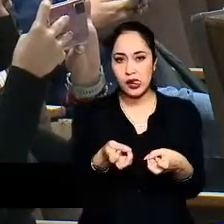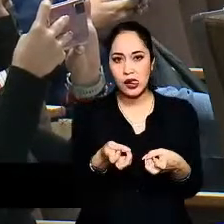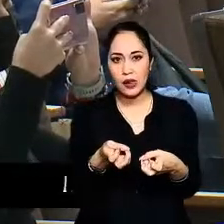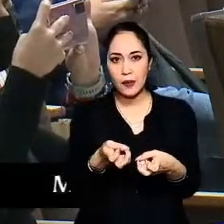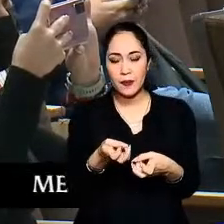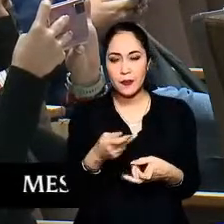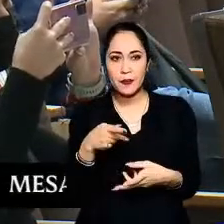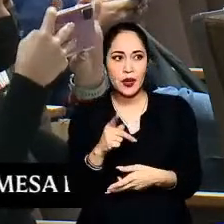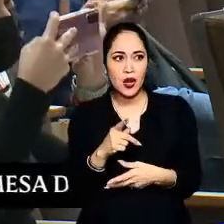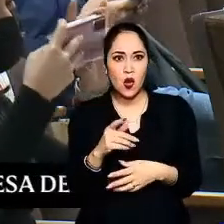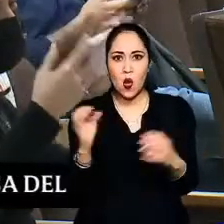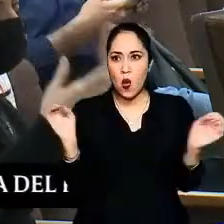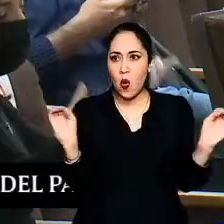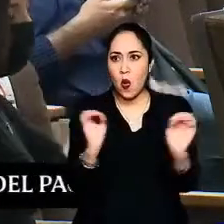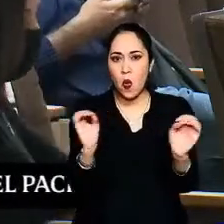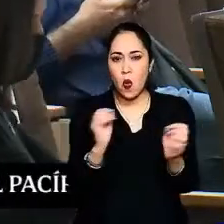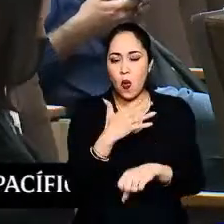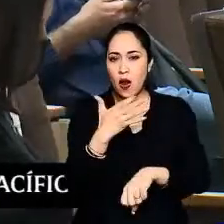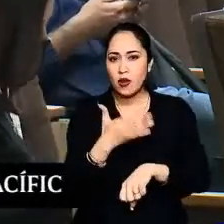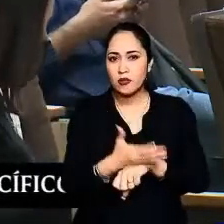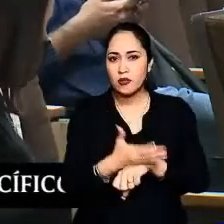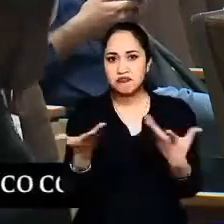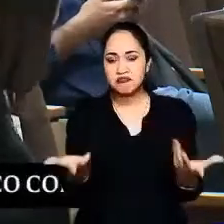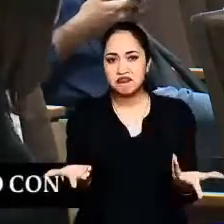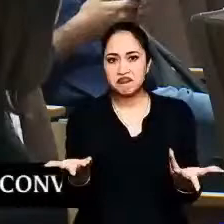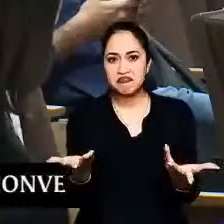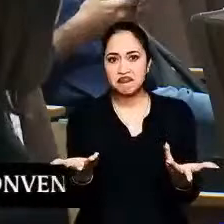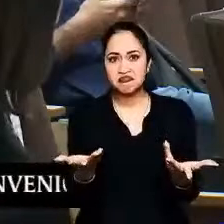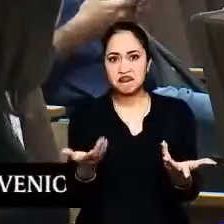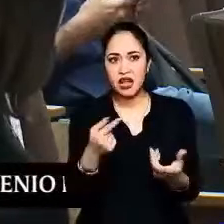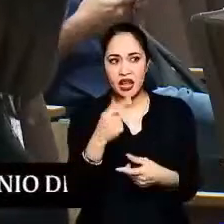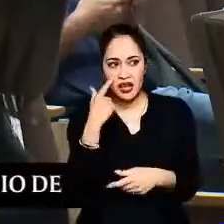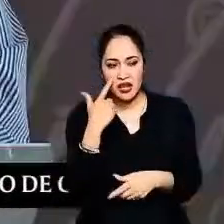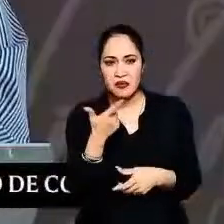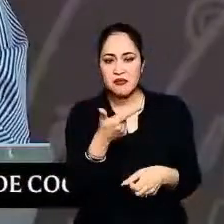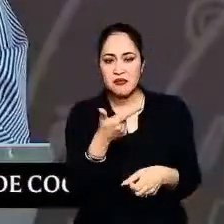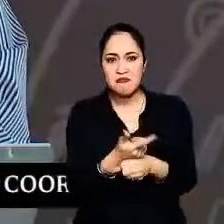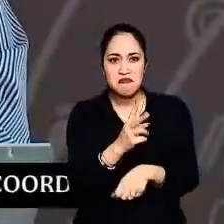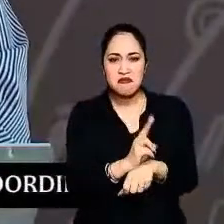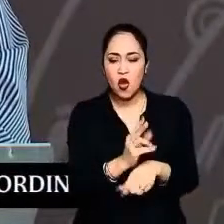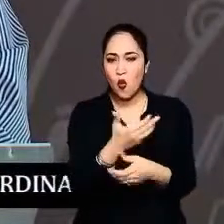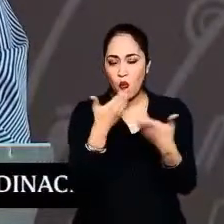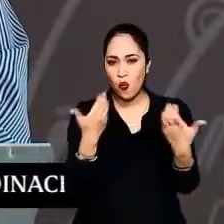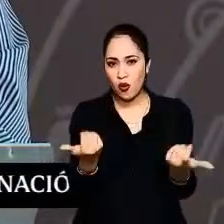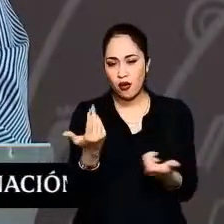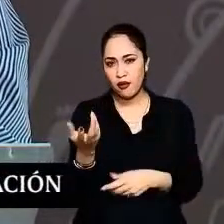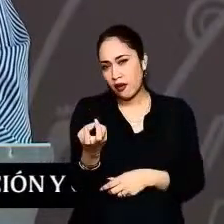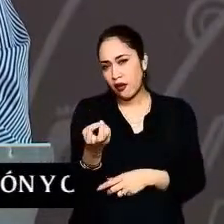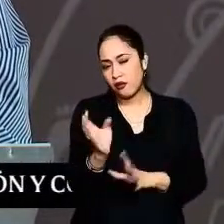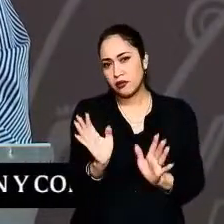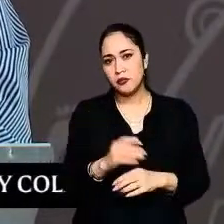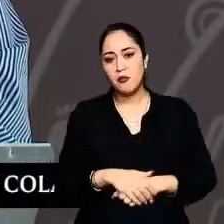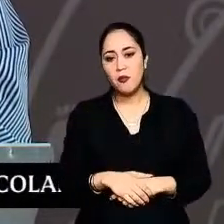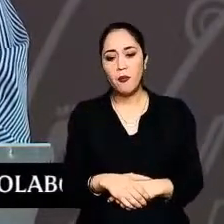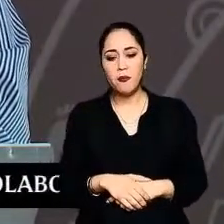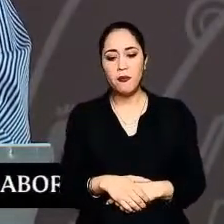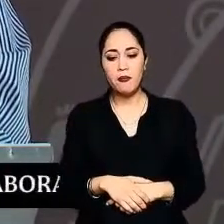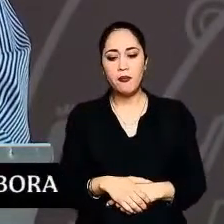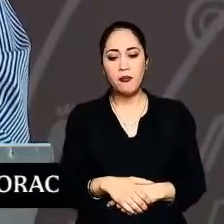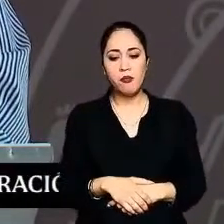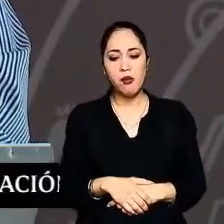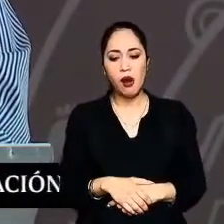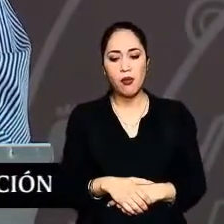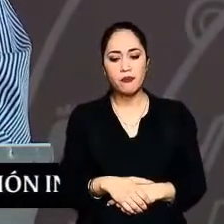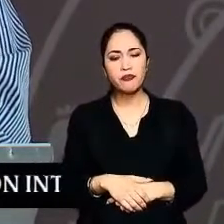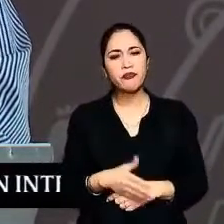hay actividad comercial donde no estén presentes. Eso es todo. Muy bien, Juan Francisco. Mira,